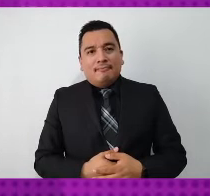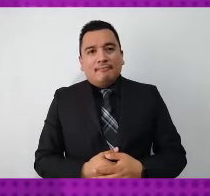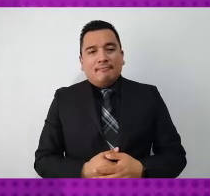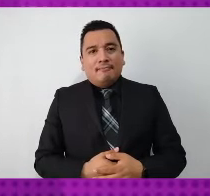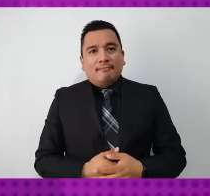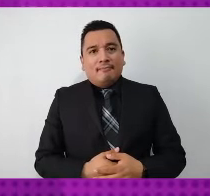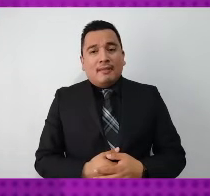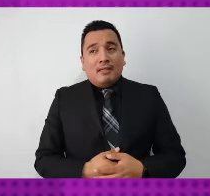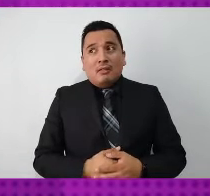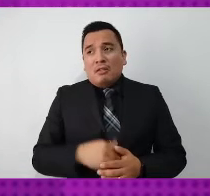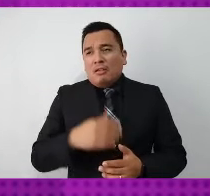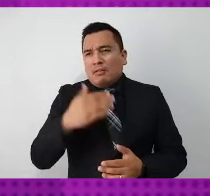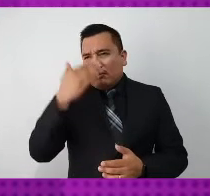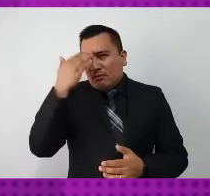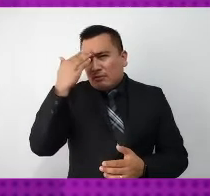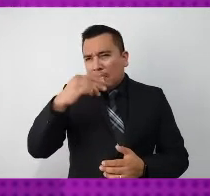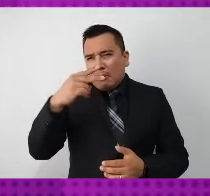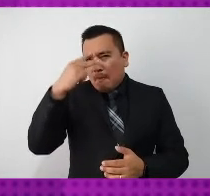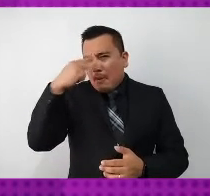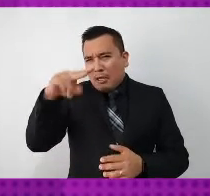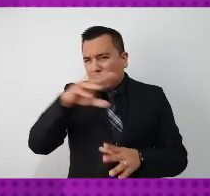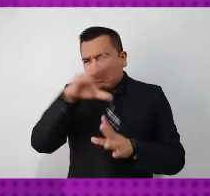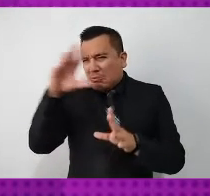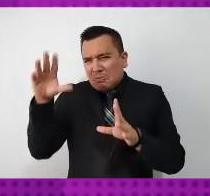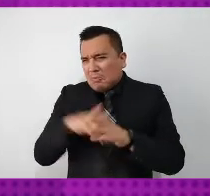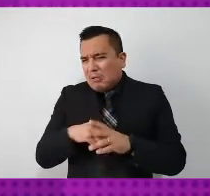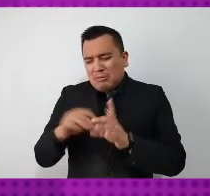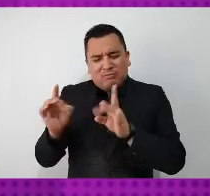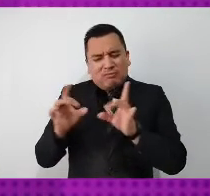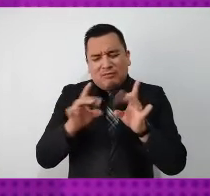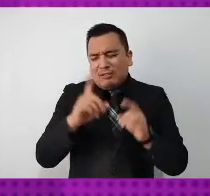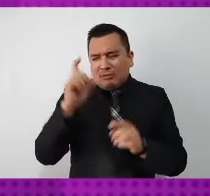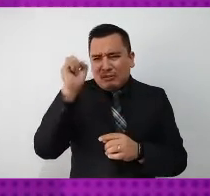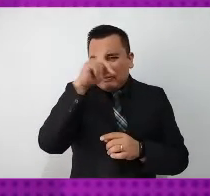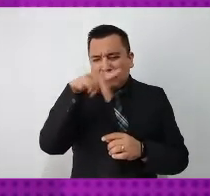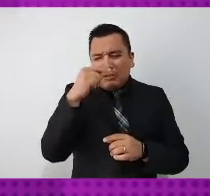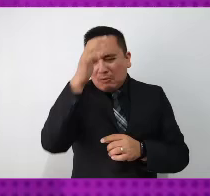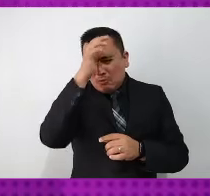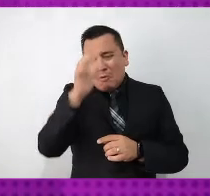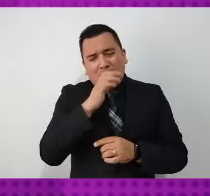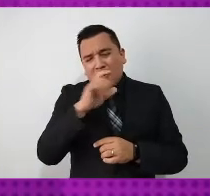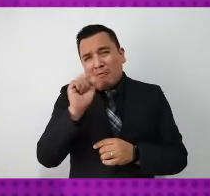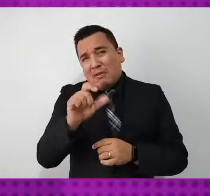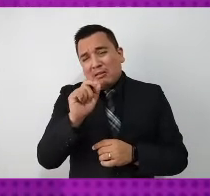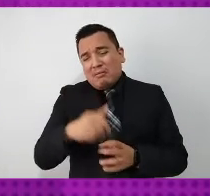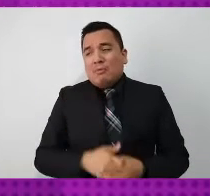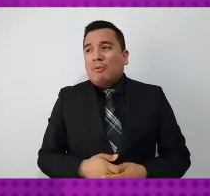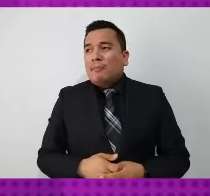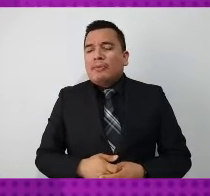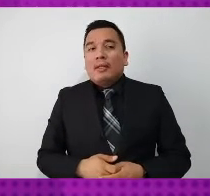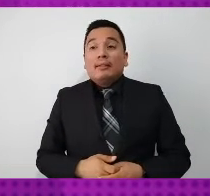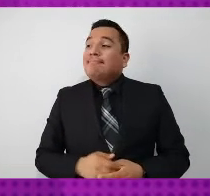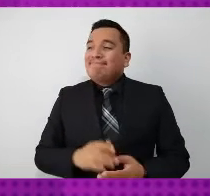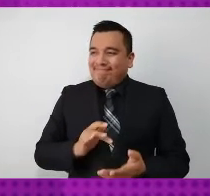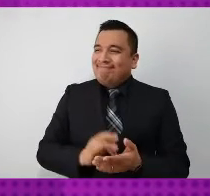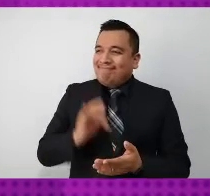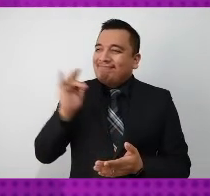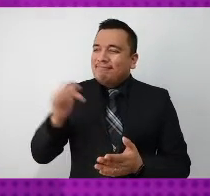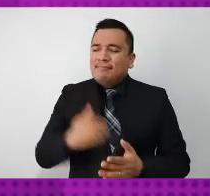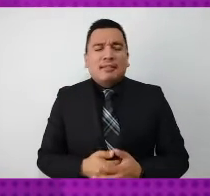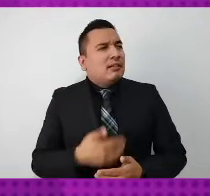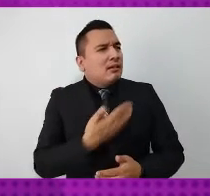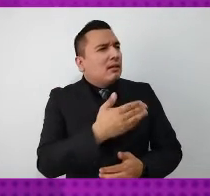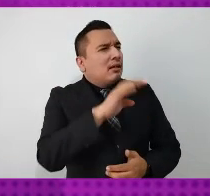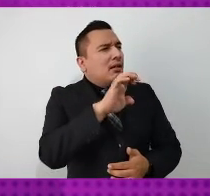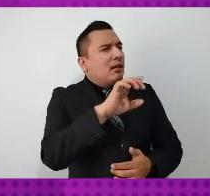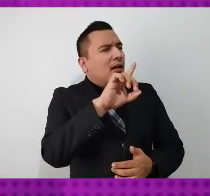nacional y en particular a nivel estatal gracias maría elena édgar como activista del grupo de diversidad sexual que visión